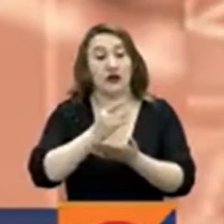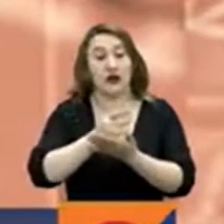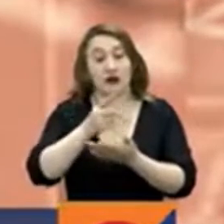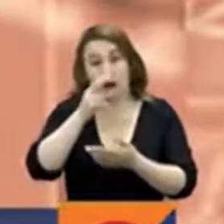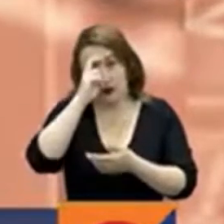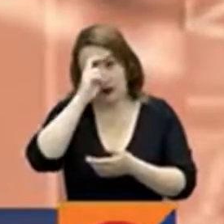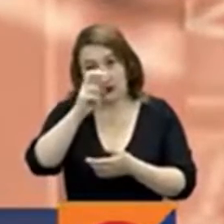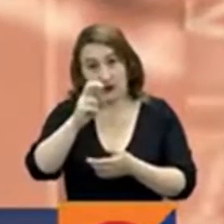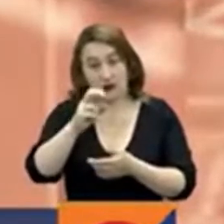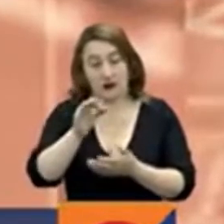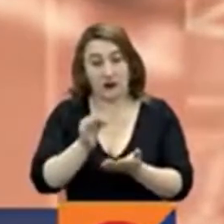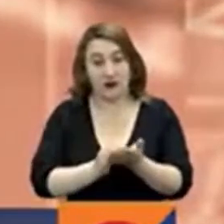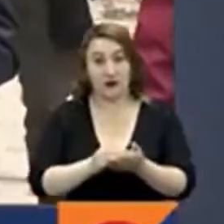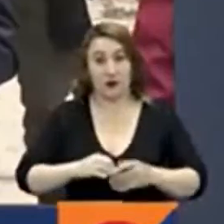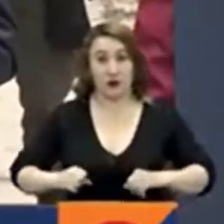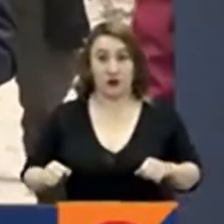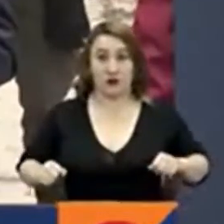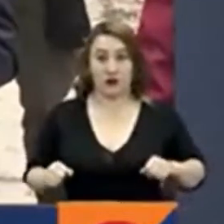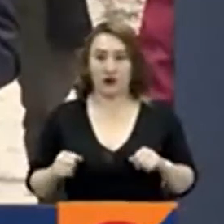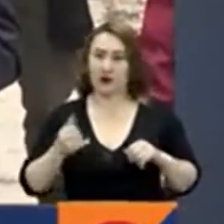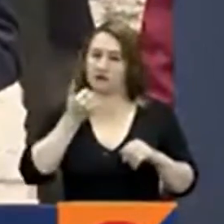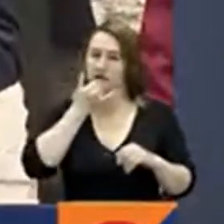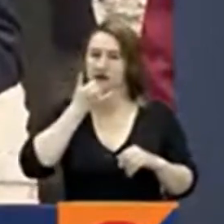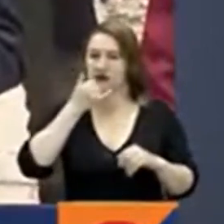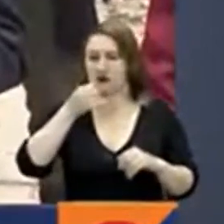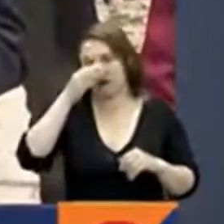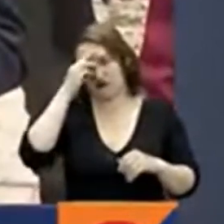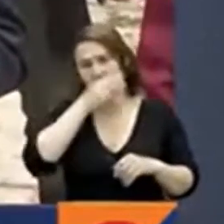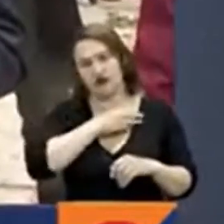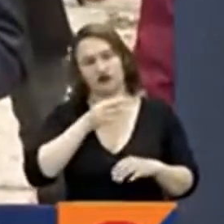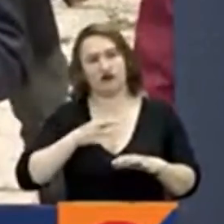país. Edwin Suba, ¿por qué este amplio despliegue de los uniformados